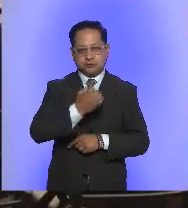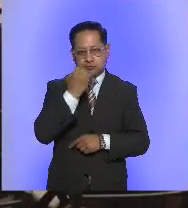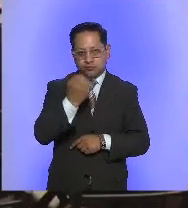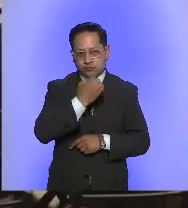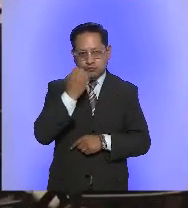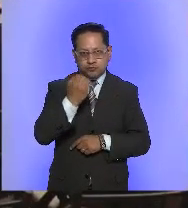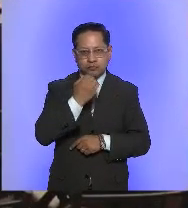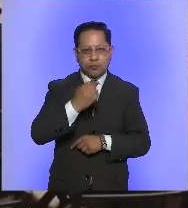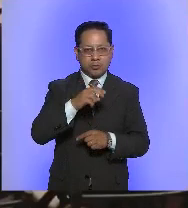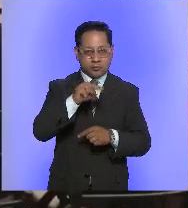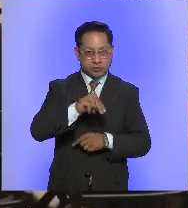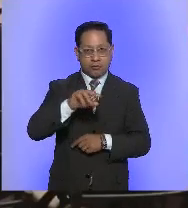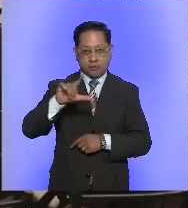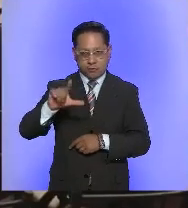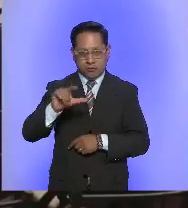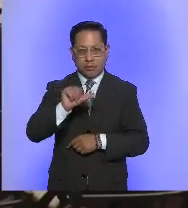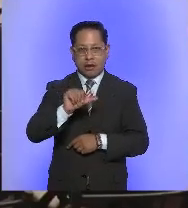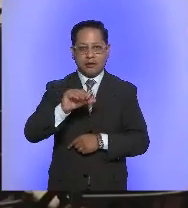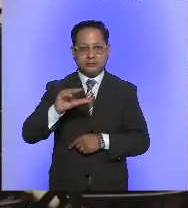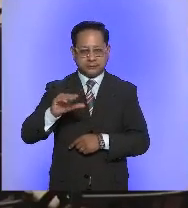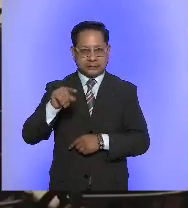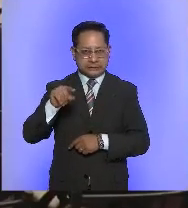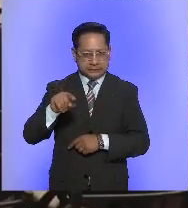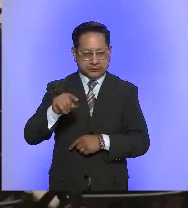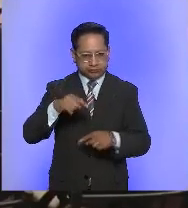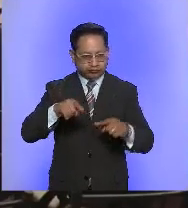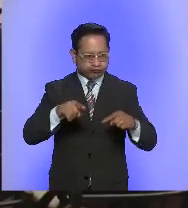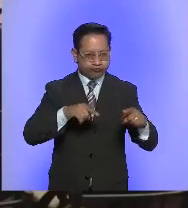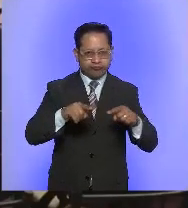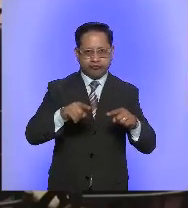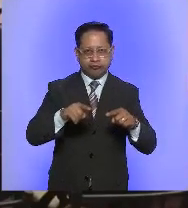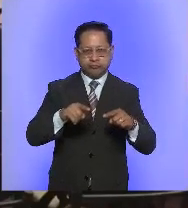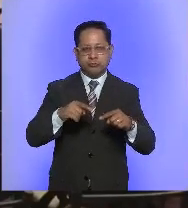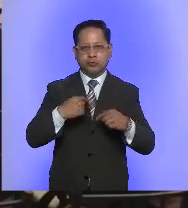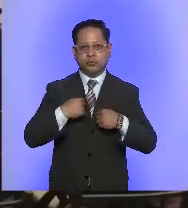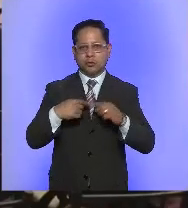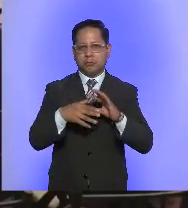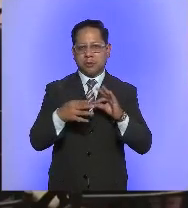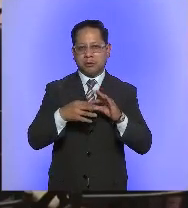me permitiré leer una breve semblanza